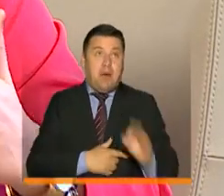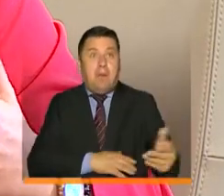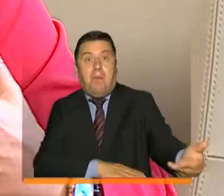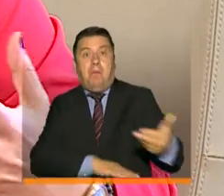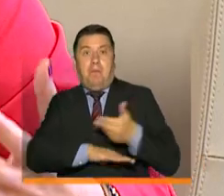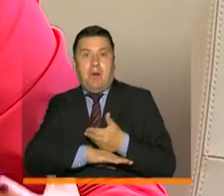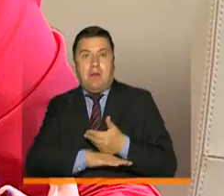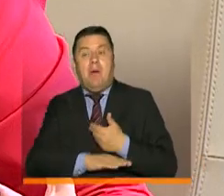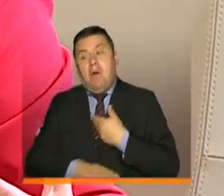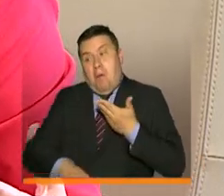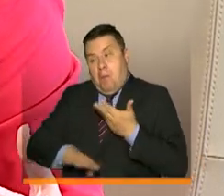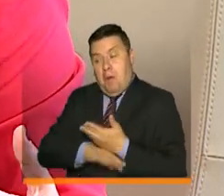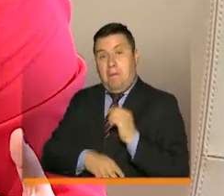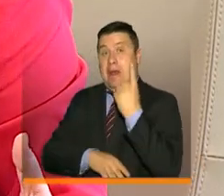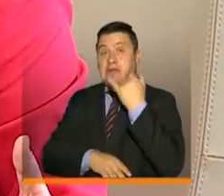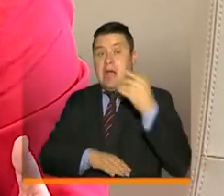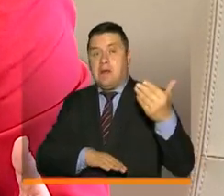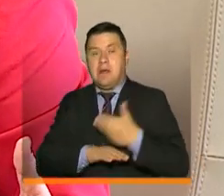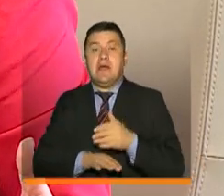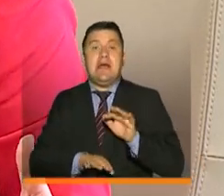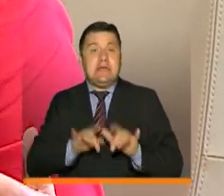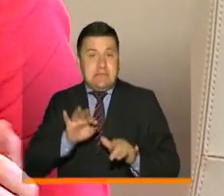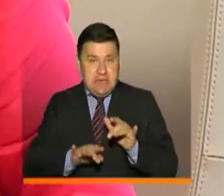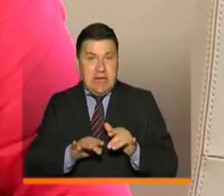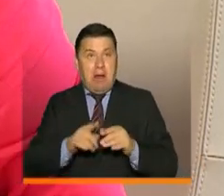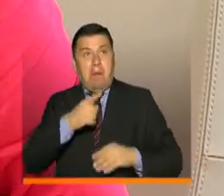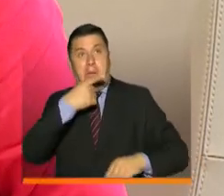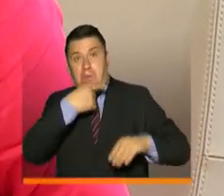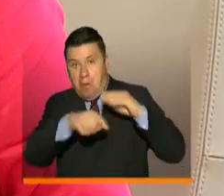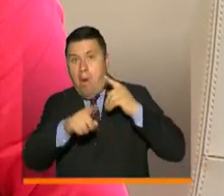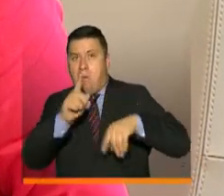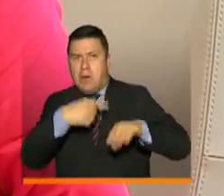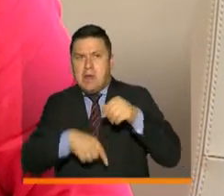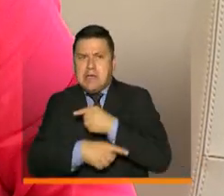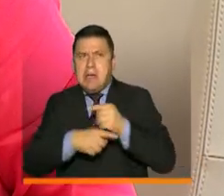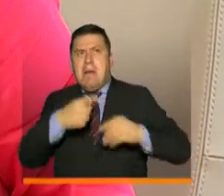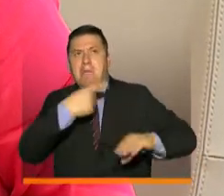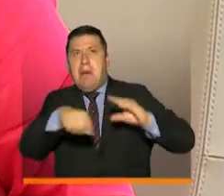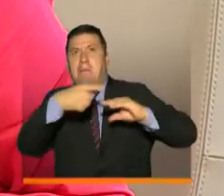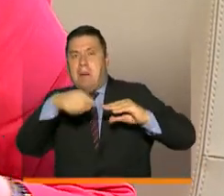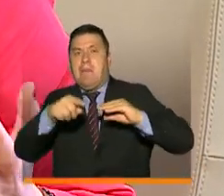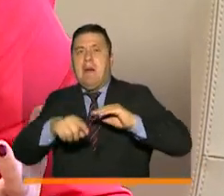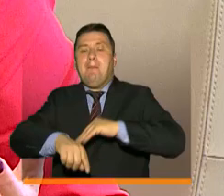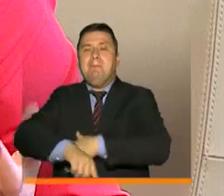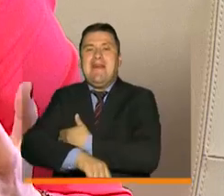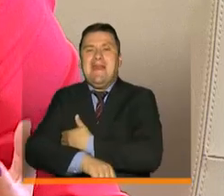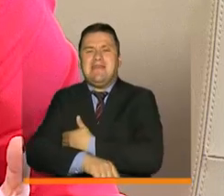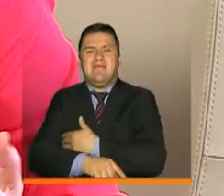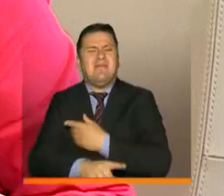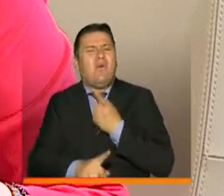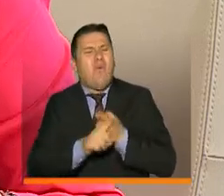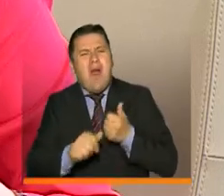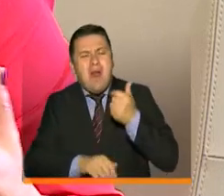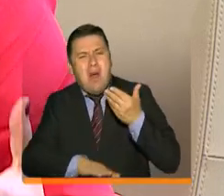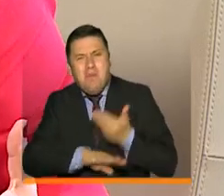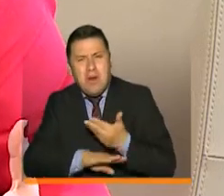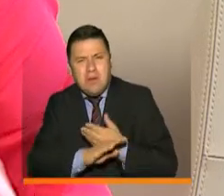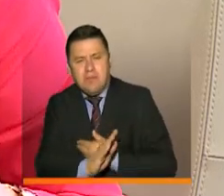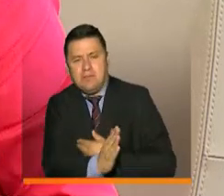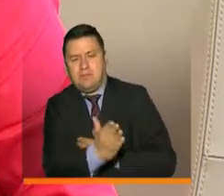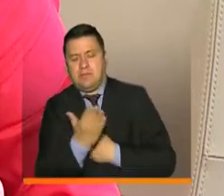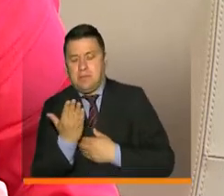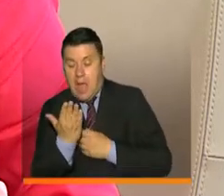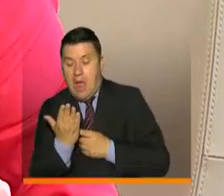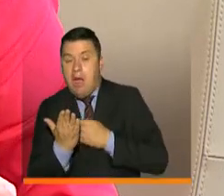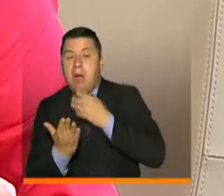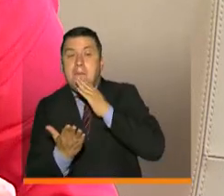la primera propuesta. Las secretarías siguen enviando esta documentación esta semana al ministerio. ¿En qué consiste la propuesta? Las propuestas combinan,